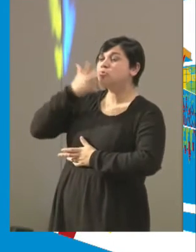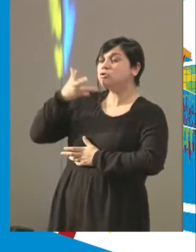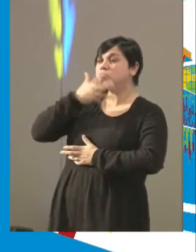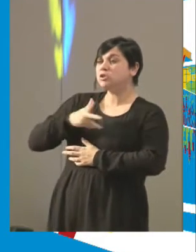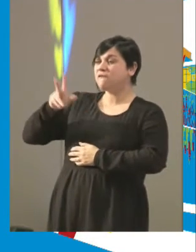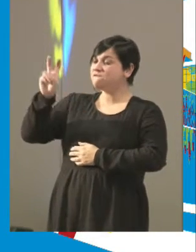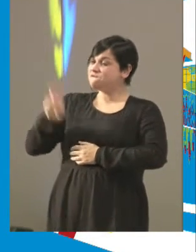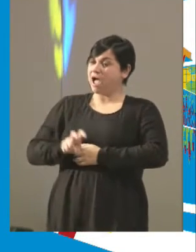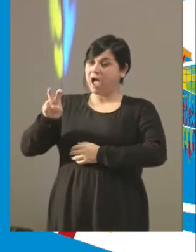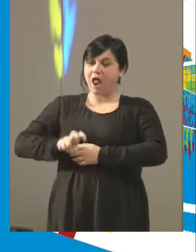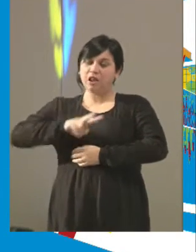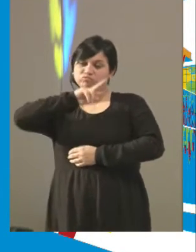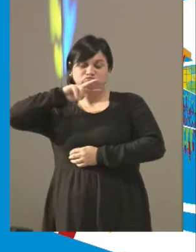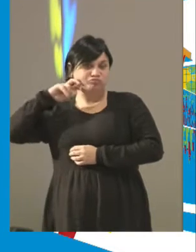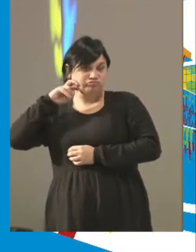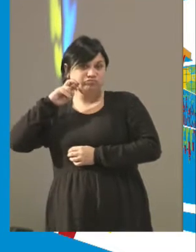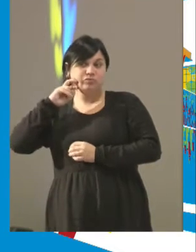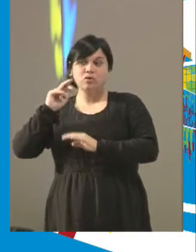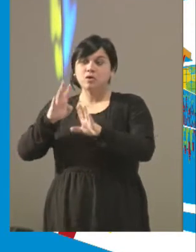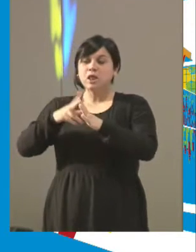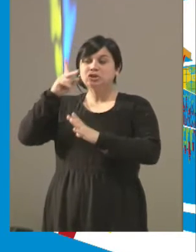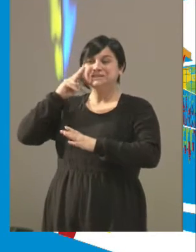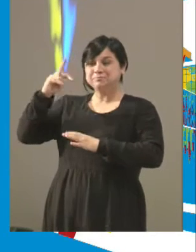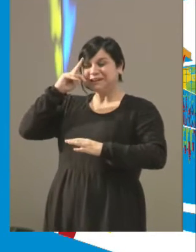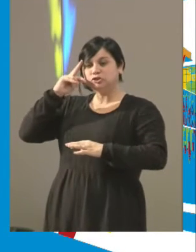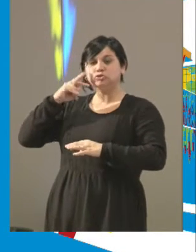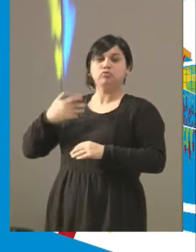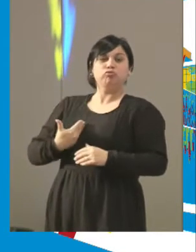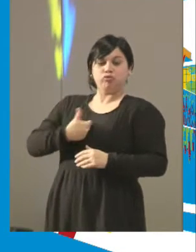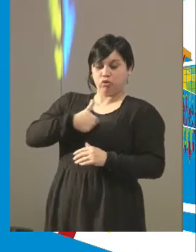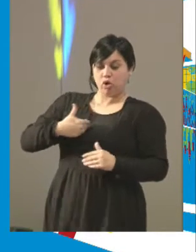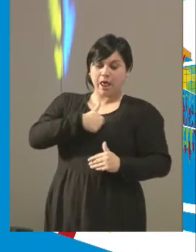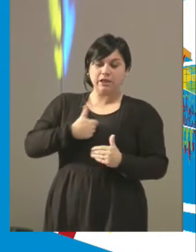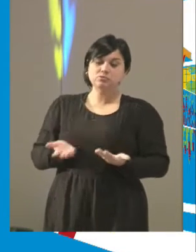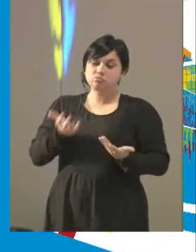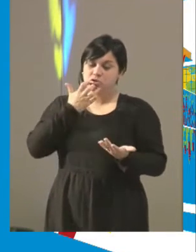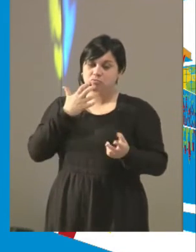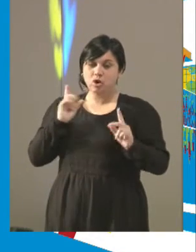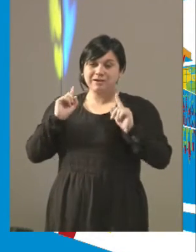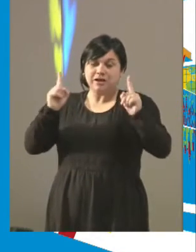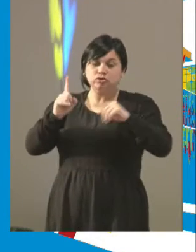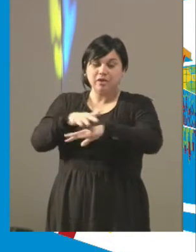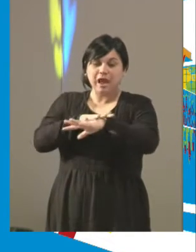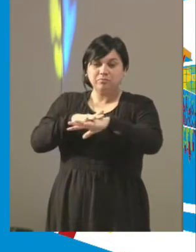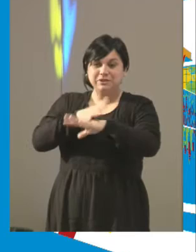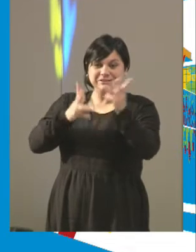Y hay un conocimiento de última milla de los expertos funcionales, de, por ejemplo, pues en el caso de pues la administración pública, de los